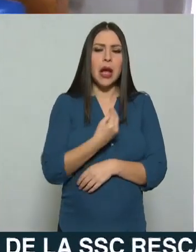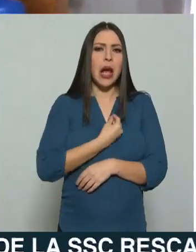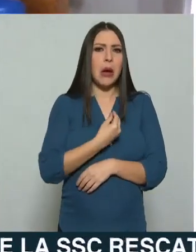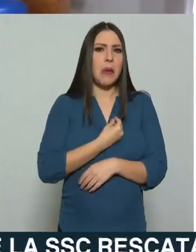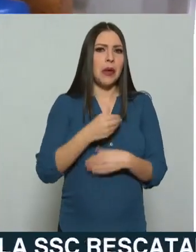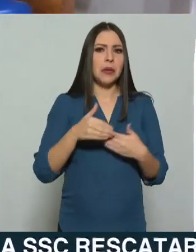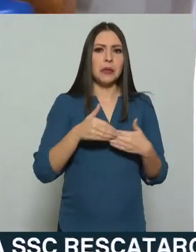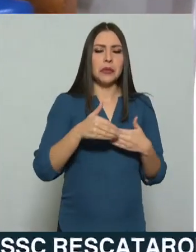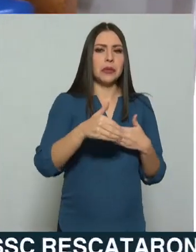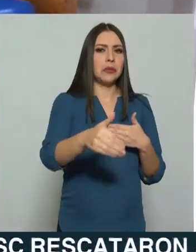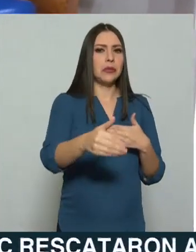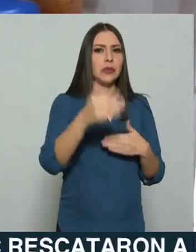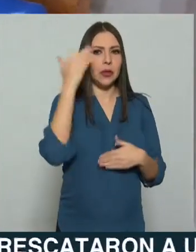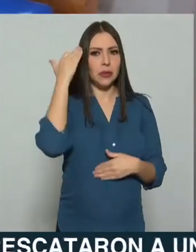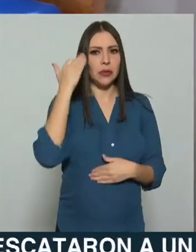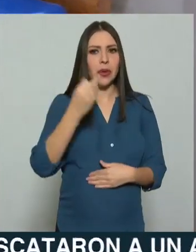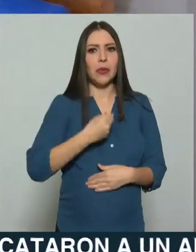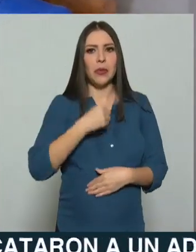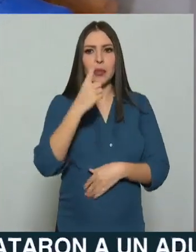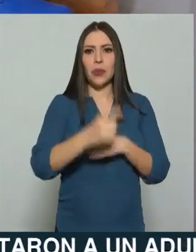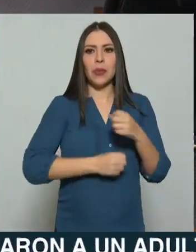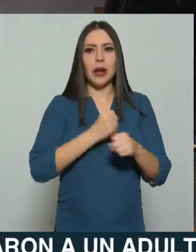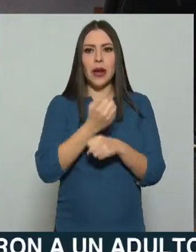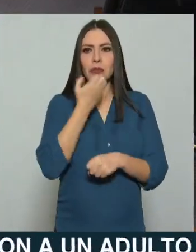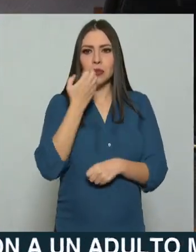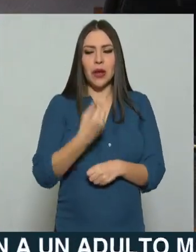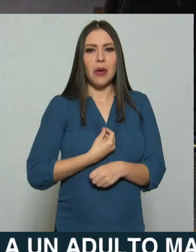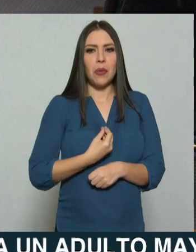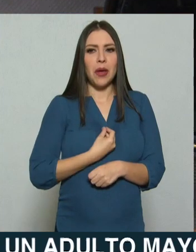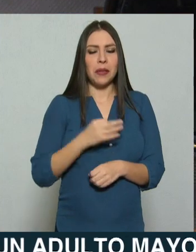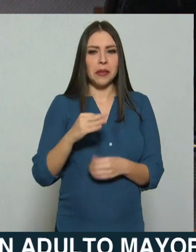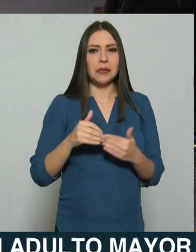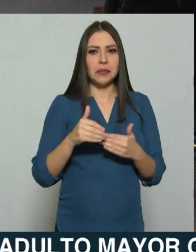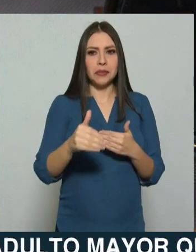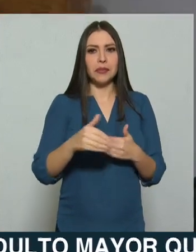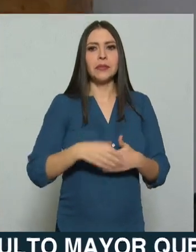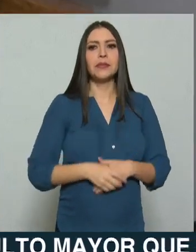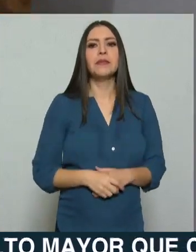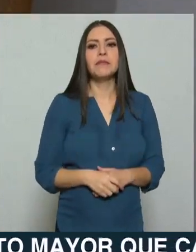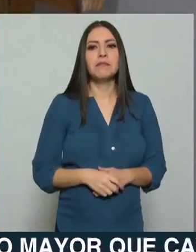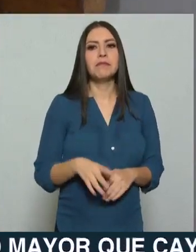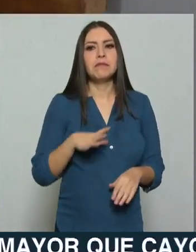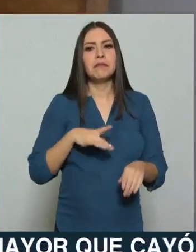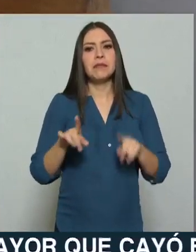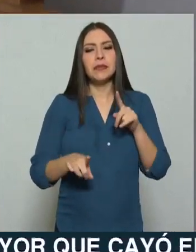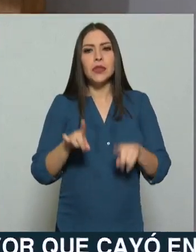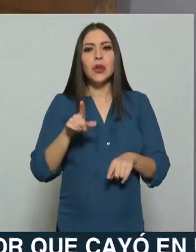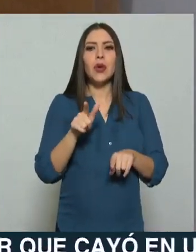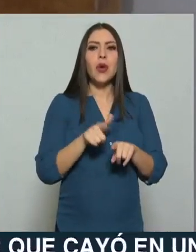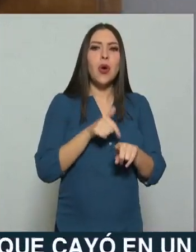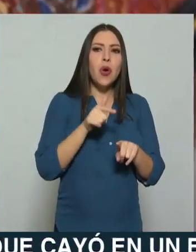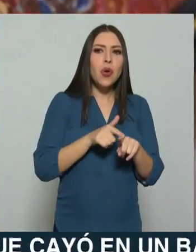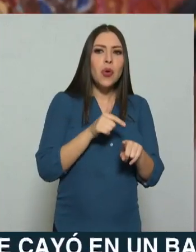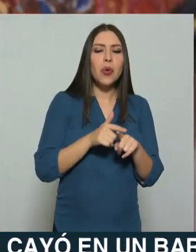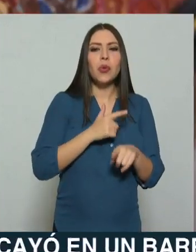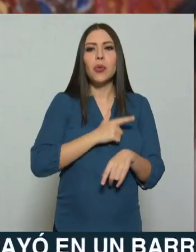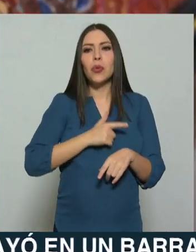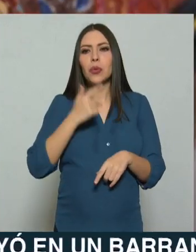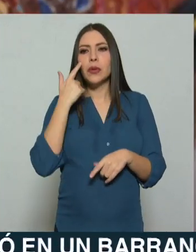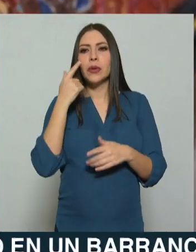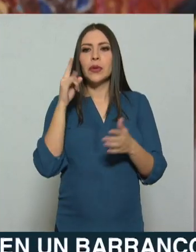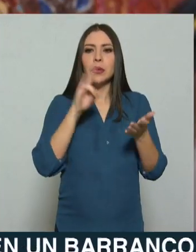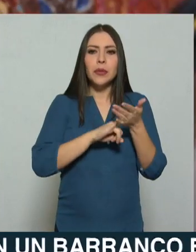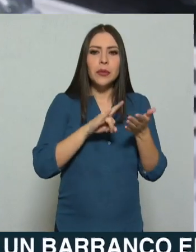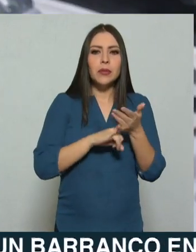aguantan para todo el año escolar, ¿no? Hay para todos los gustos, colores de los menos comunes,